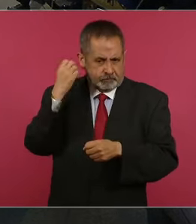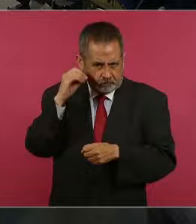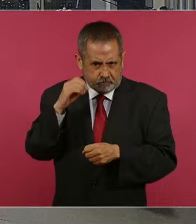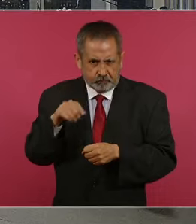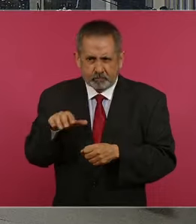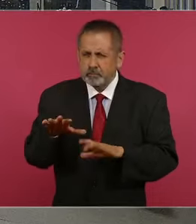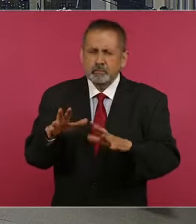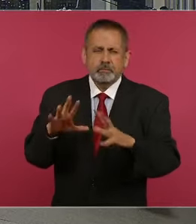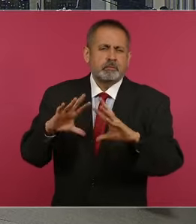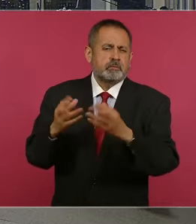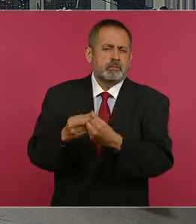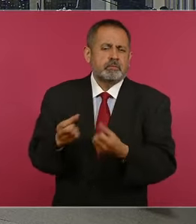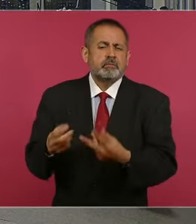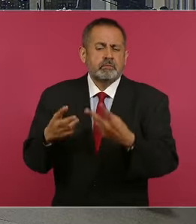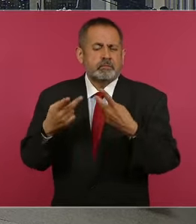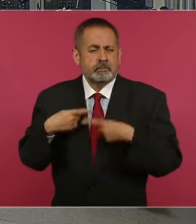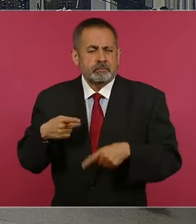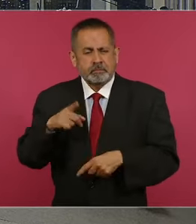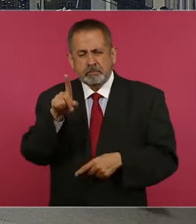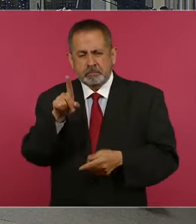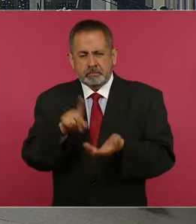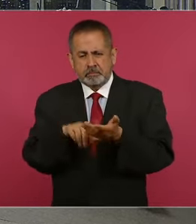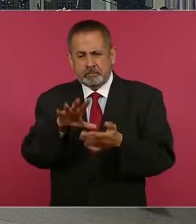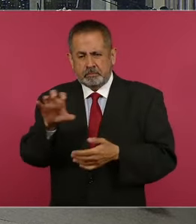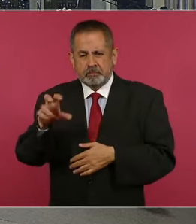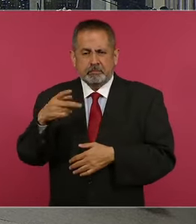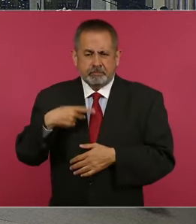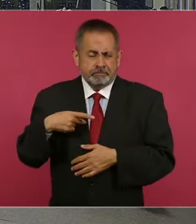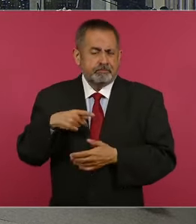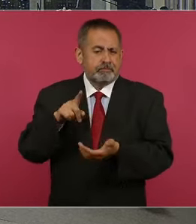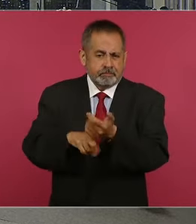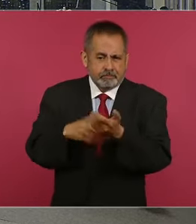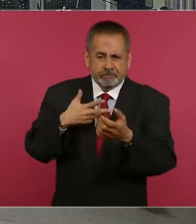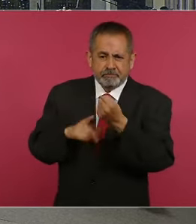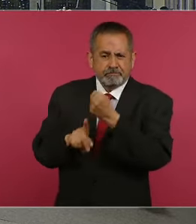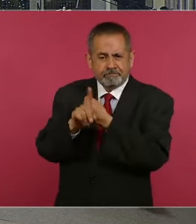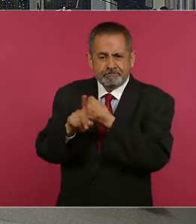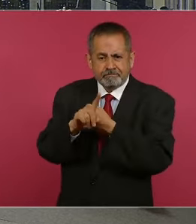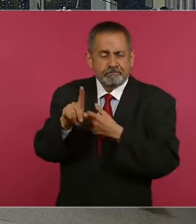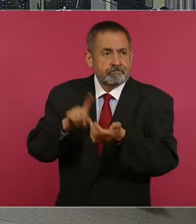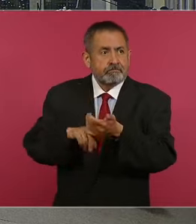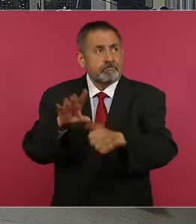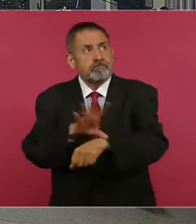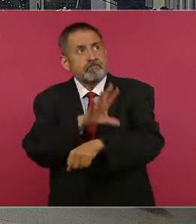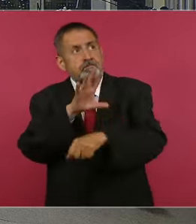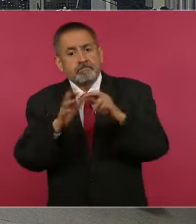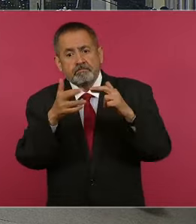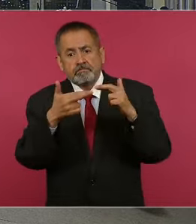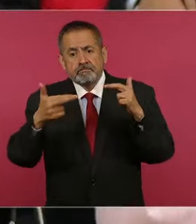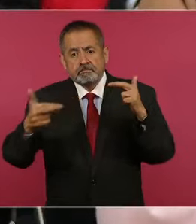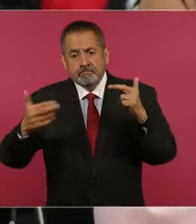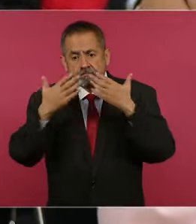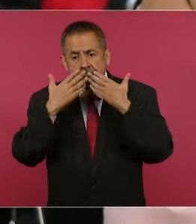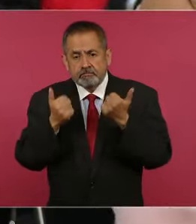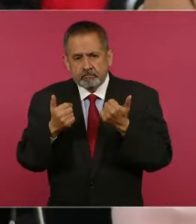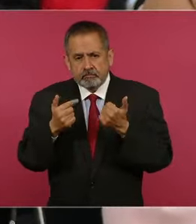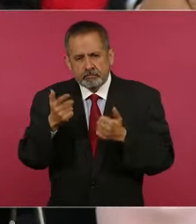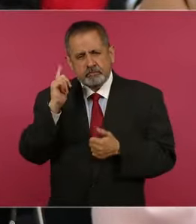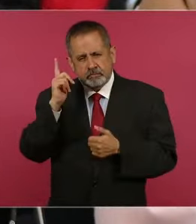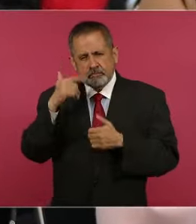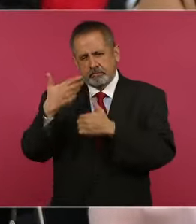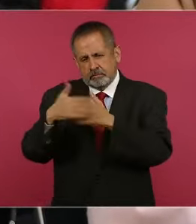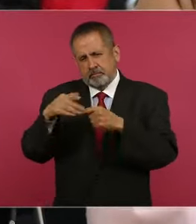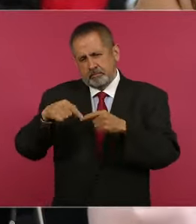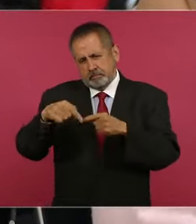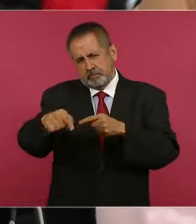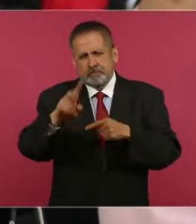de más de 1,500 habitantes y tienen un problema de distribución de energía eléctrica. Ahora que va a estar Bartlett y